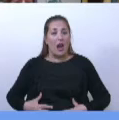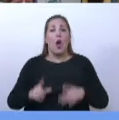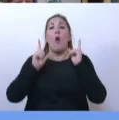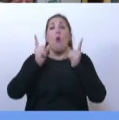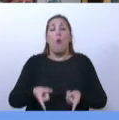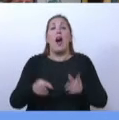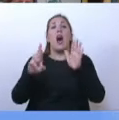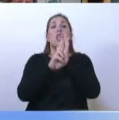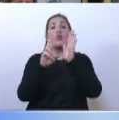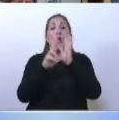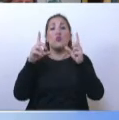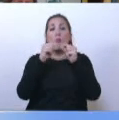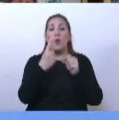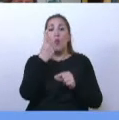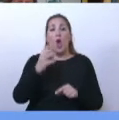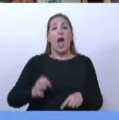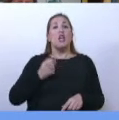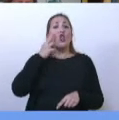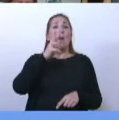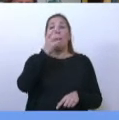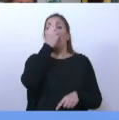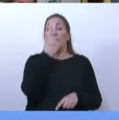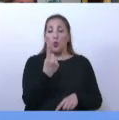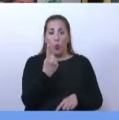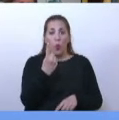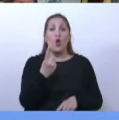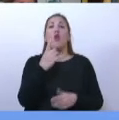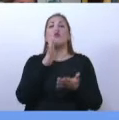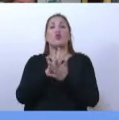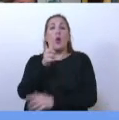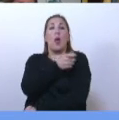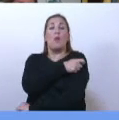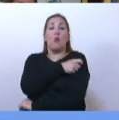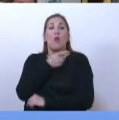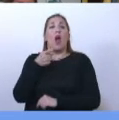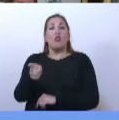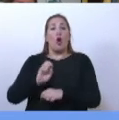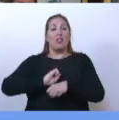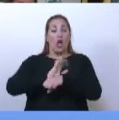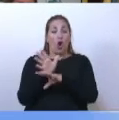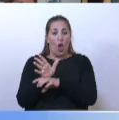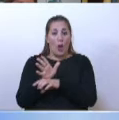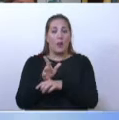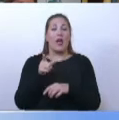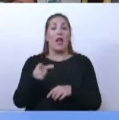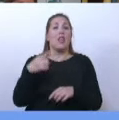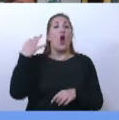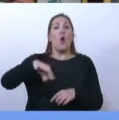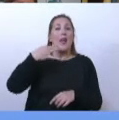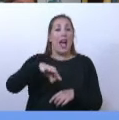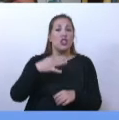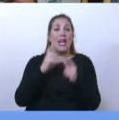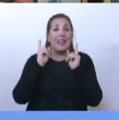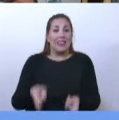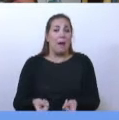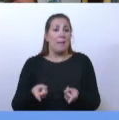resolución número 1 del 2021 de las vacunas contra el kobe en el marco de las obligaciones también